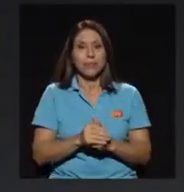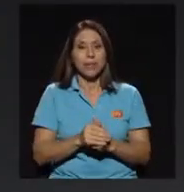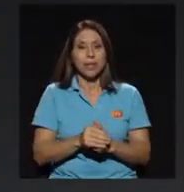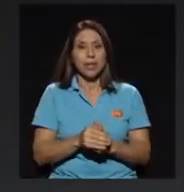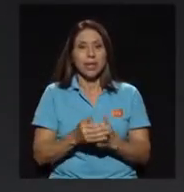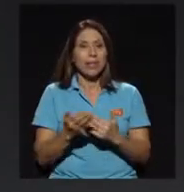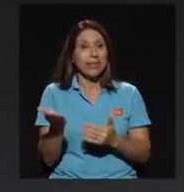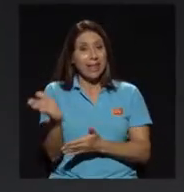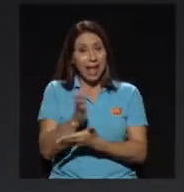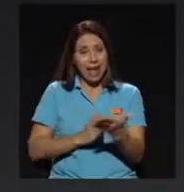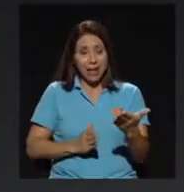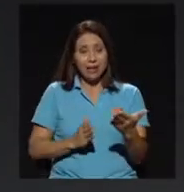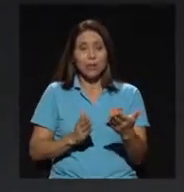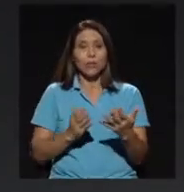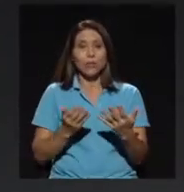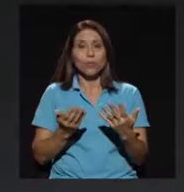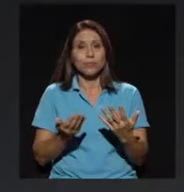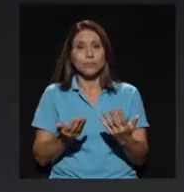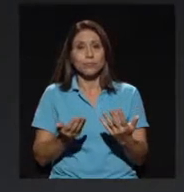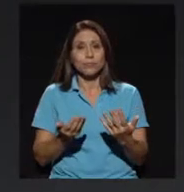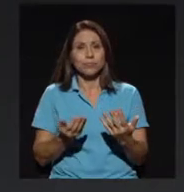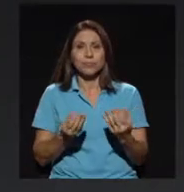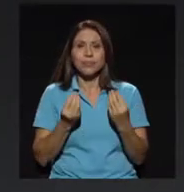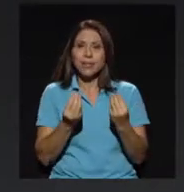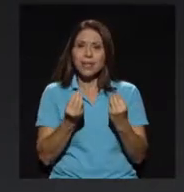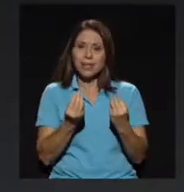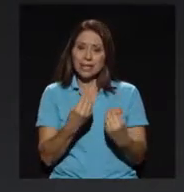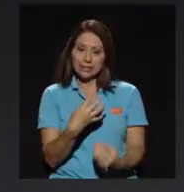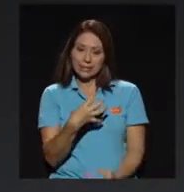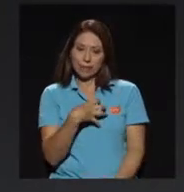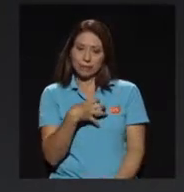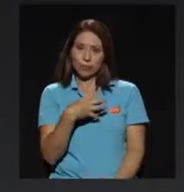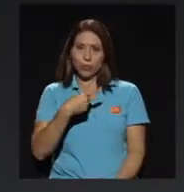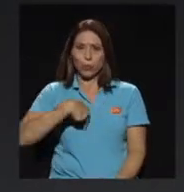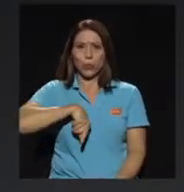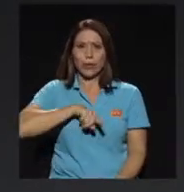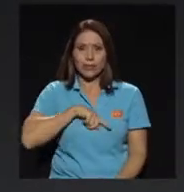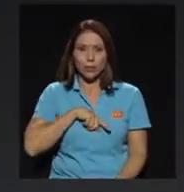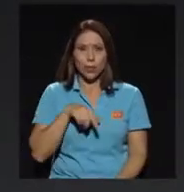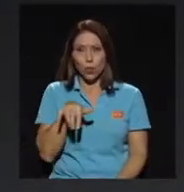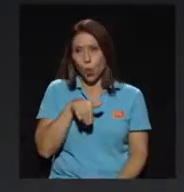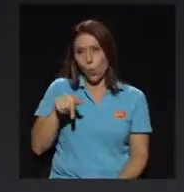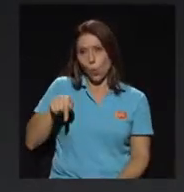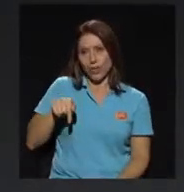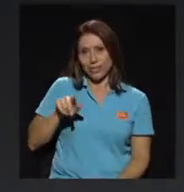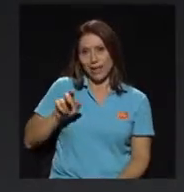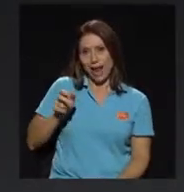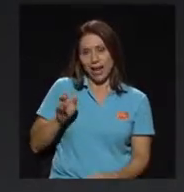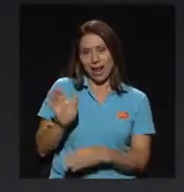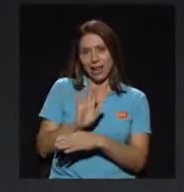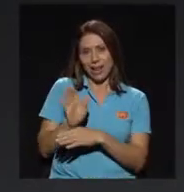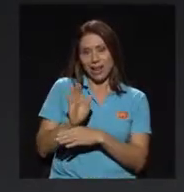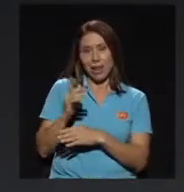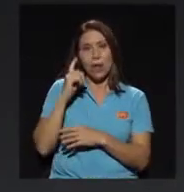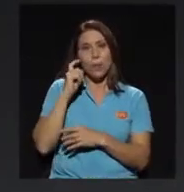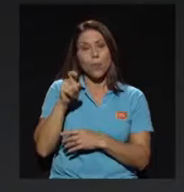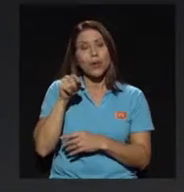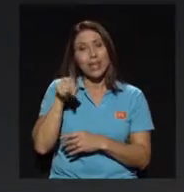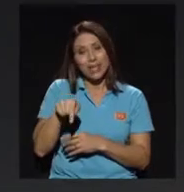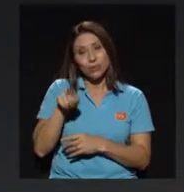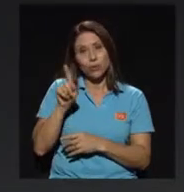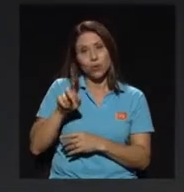de algo que es tan nuestro como este canal, porque es un canal de la educación